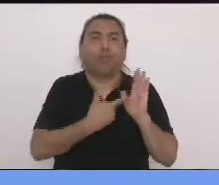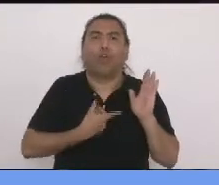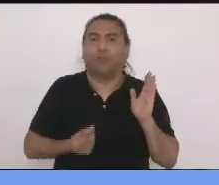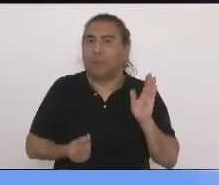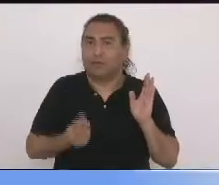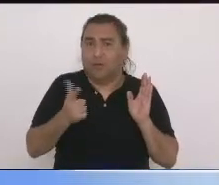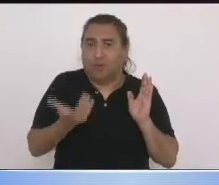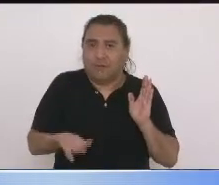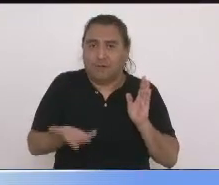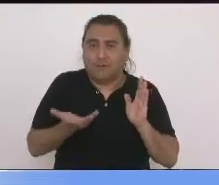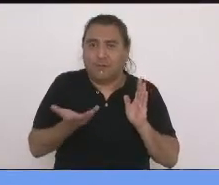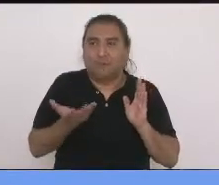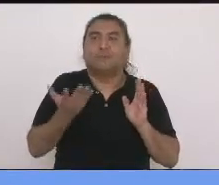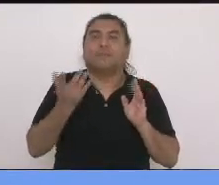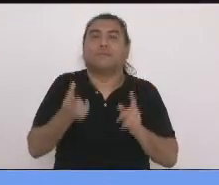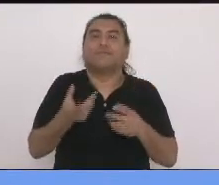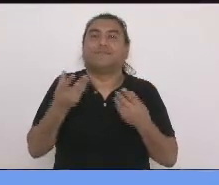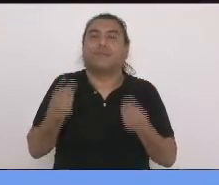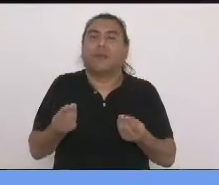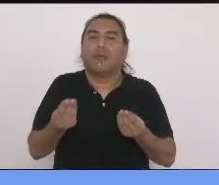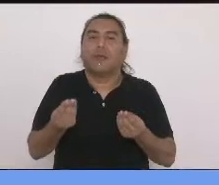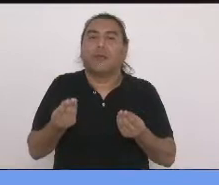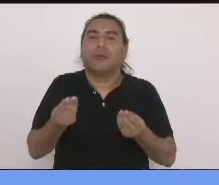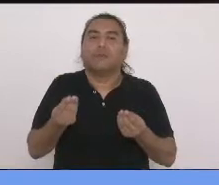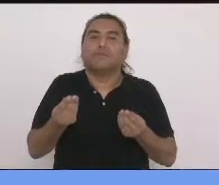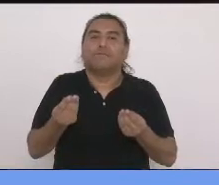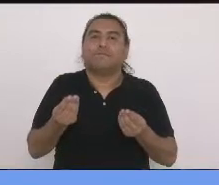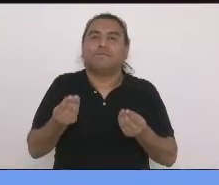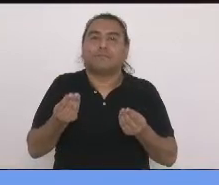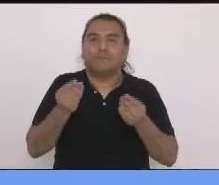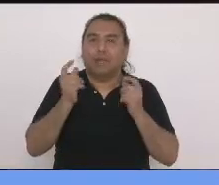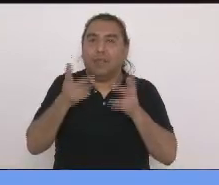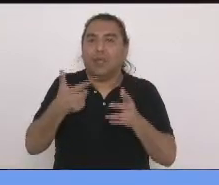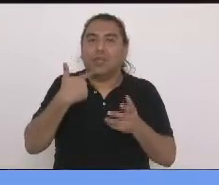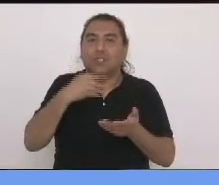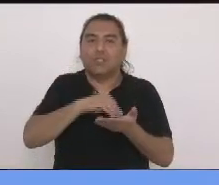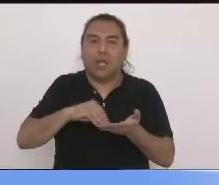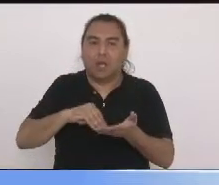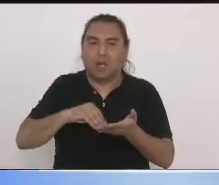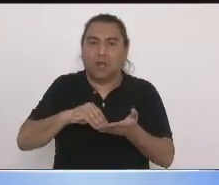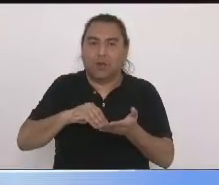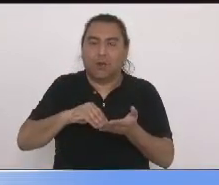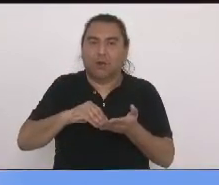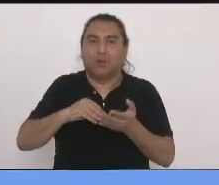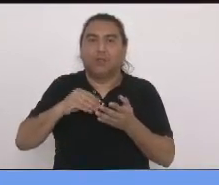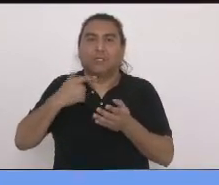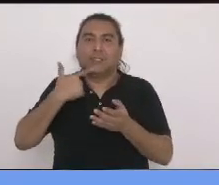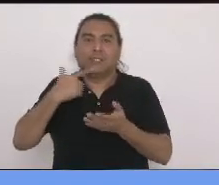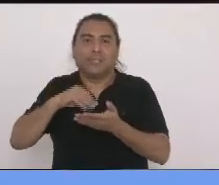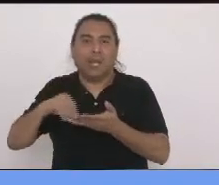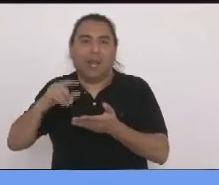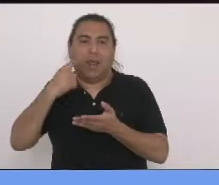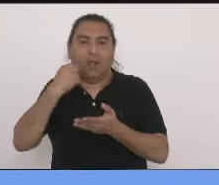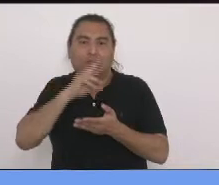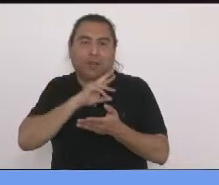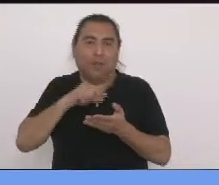por lo demás en lo que acercó el senador western y ted con la senadora no